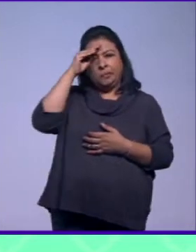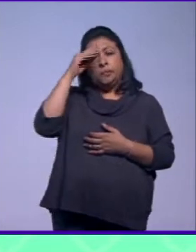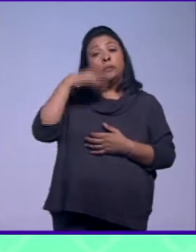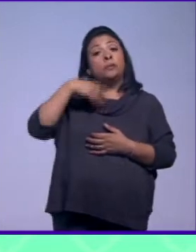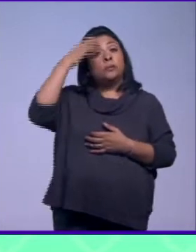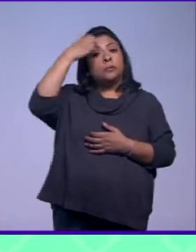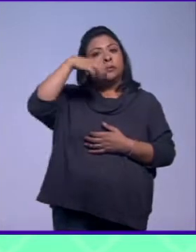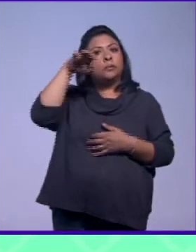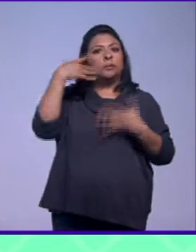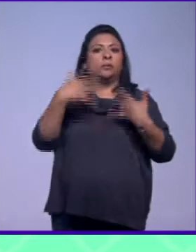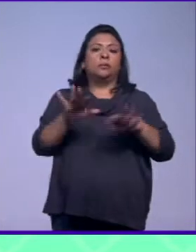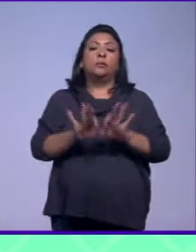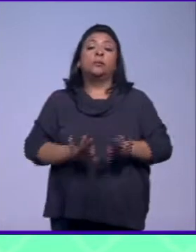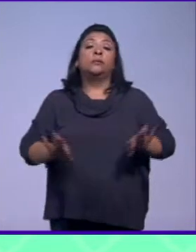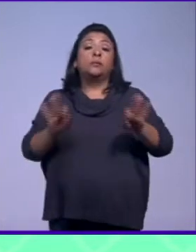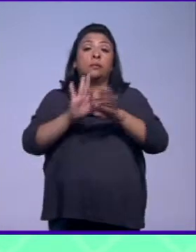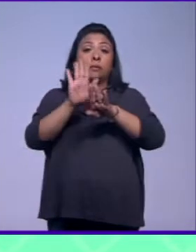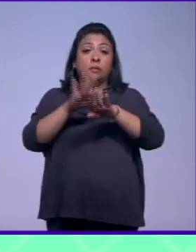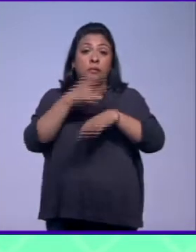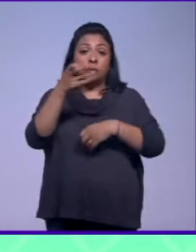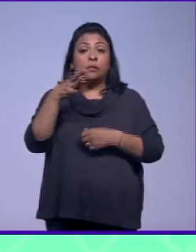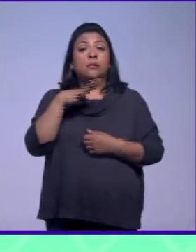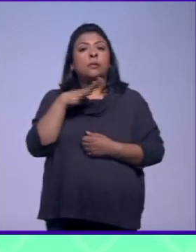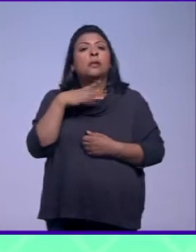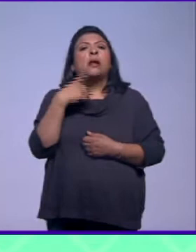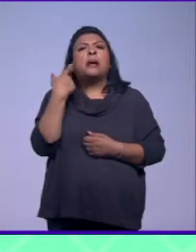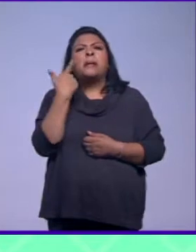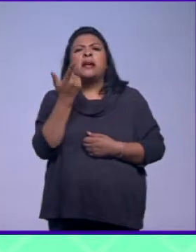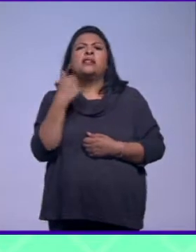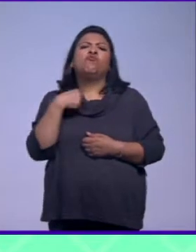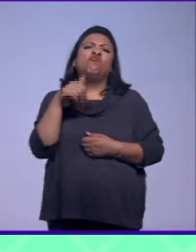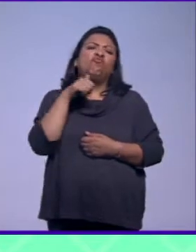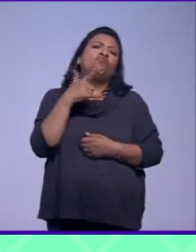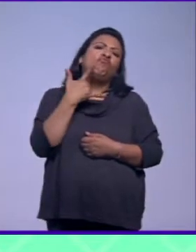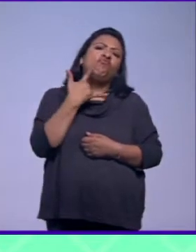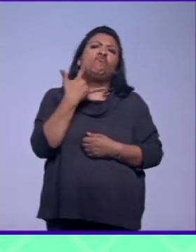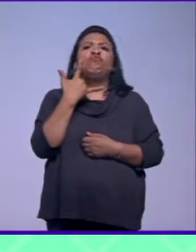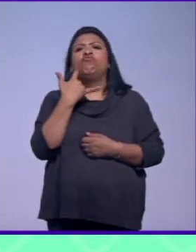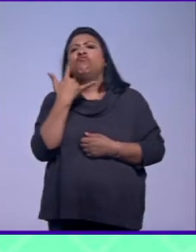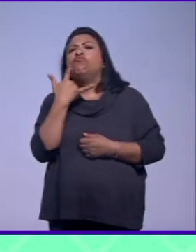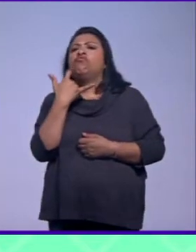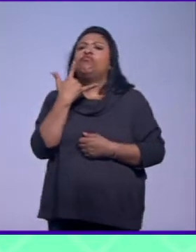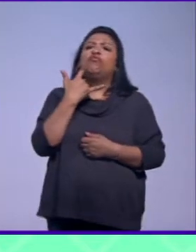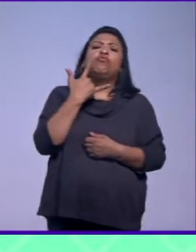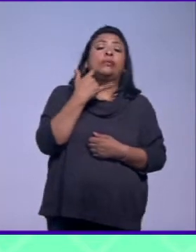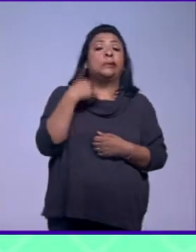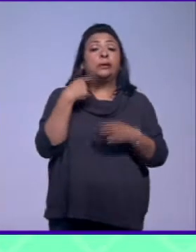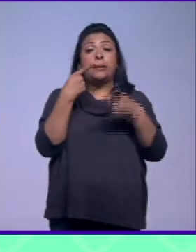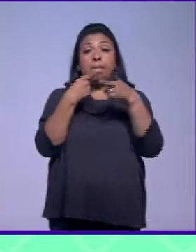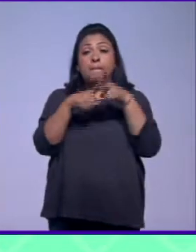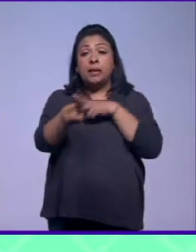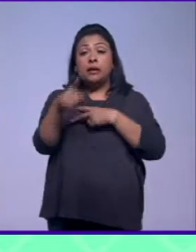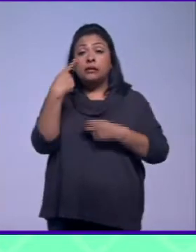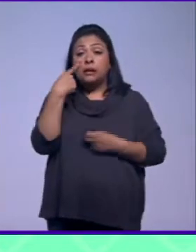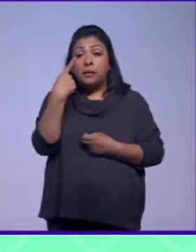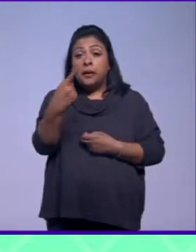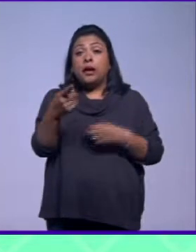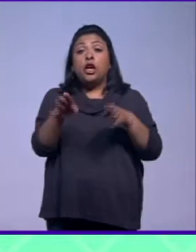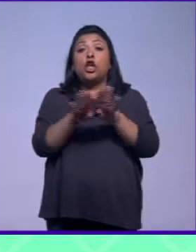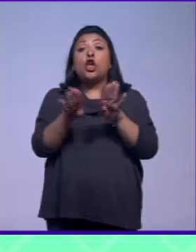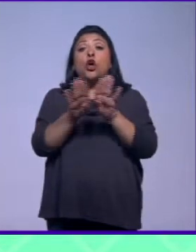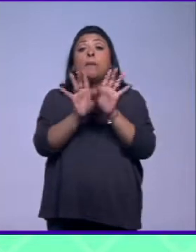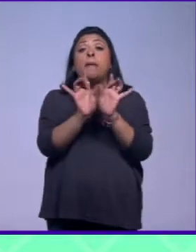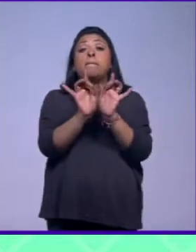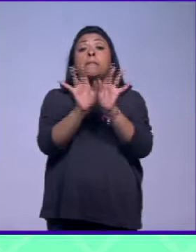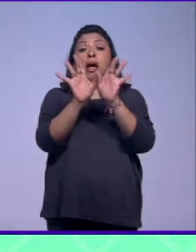experiencia es por eso que se pone a ver todo el tiempo a contemplar y empieza a ver cómo los